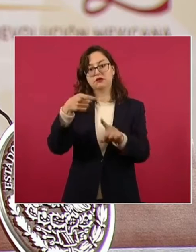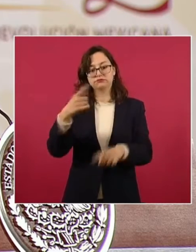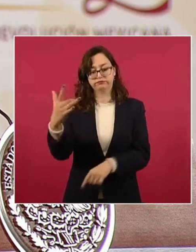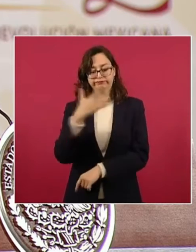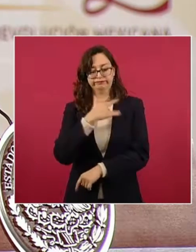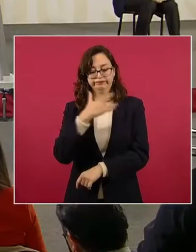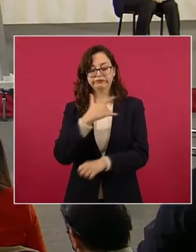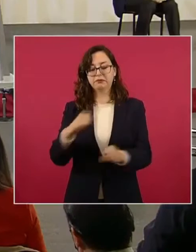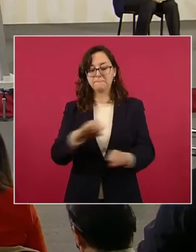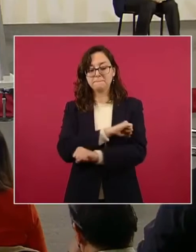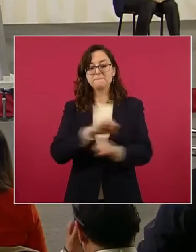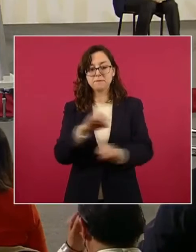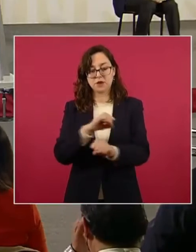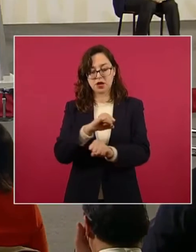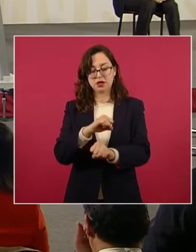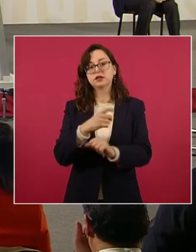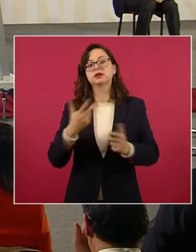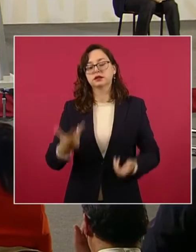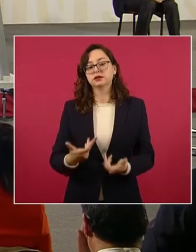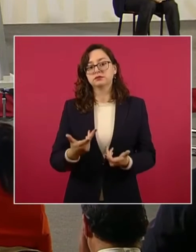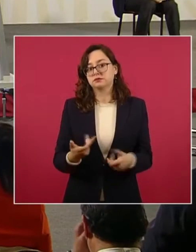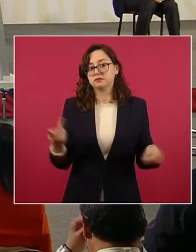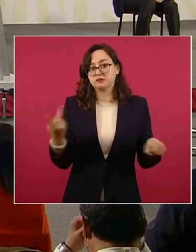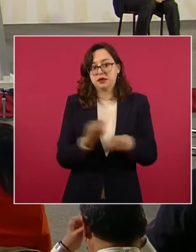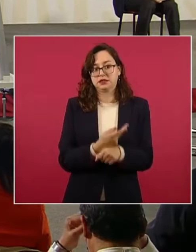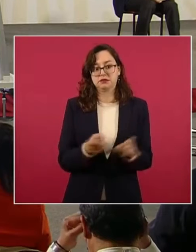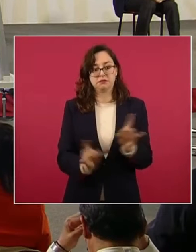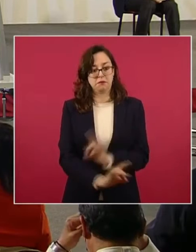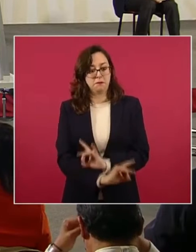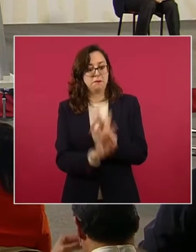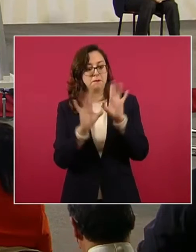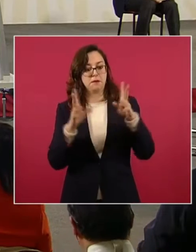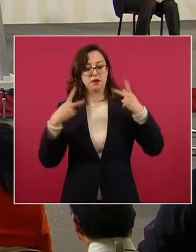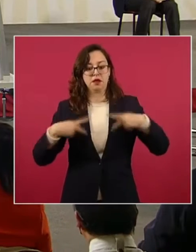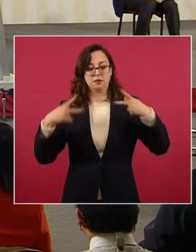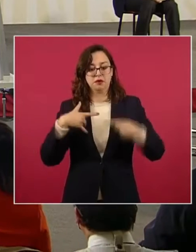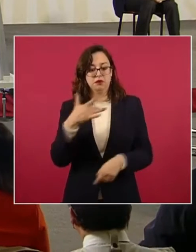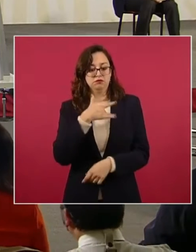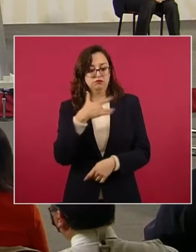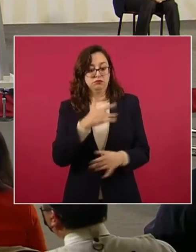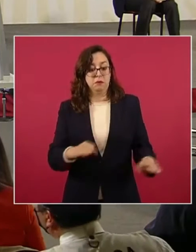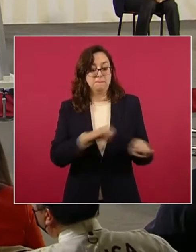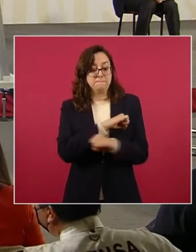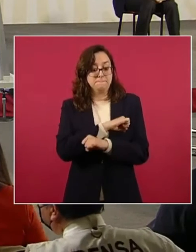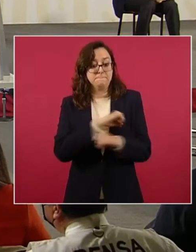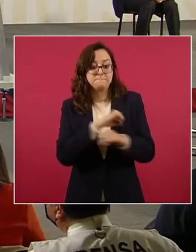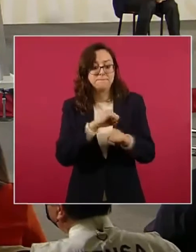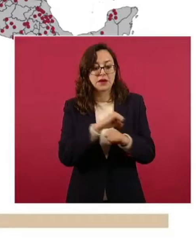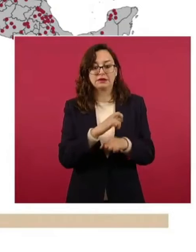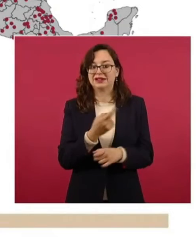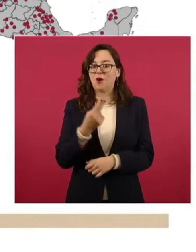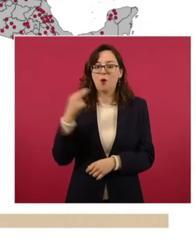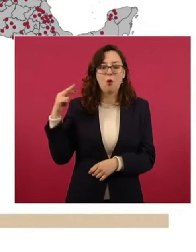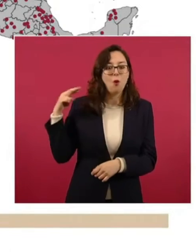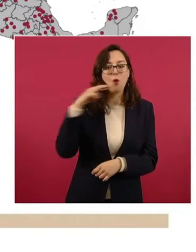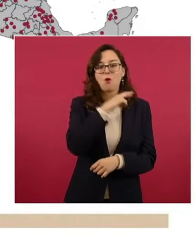es este protocolo de respuesta rápida ante las personas que están teniendo justamente un